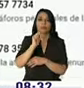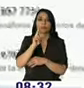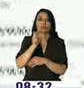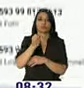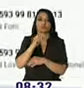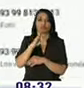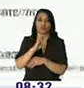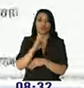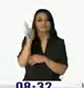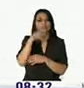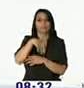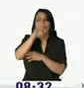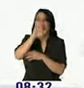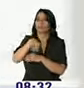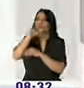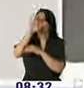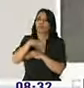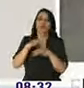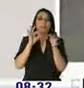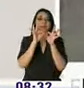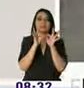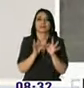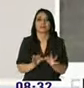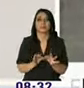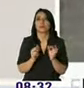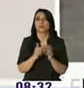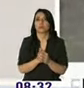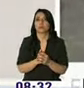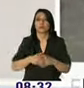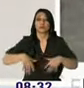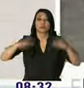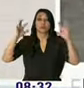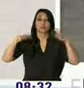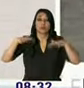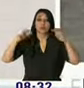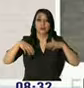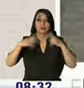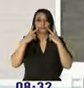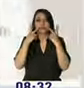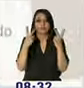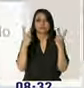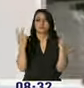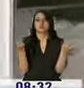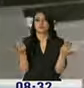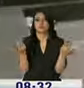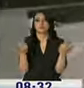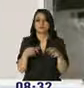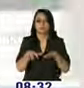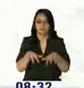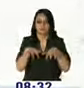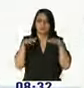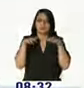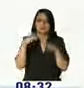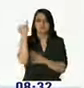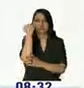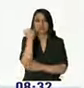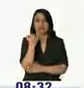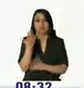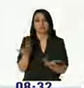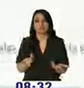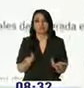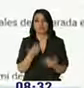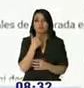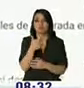y mantenimiento urgente. Tanto ha llovido que miren ustedes, están verdes las escalinatas. A ver si alguien les ayuda. Y